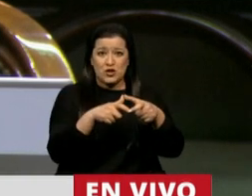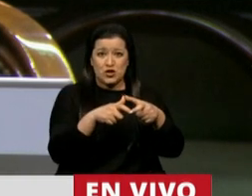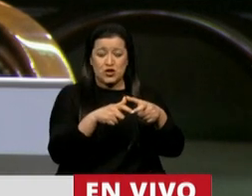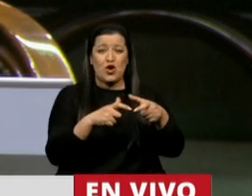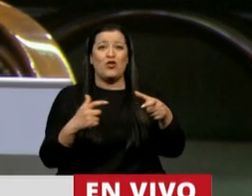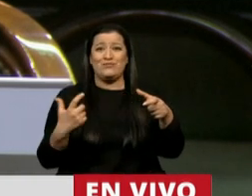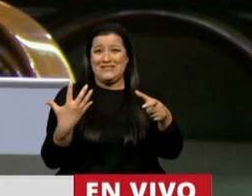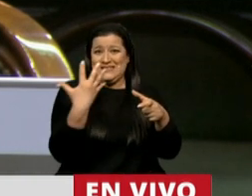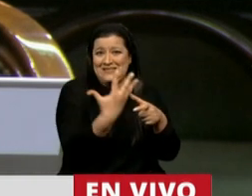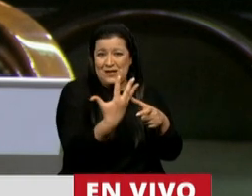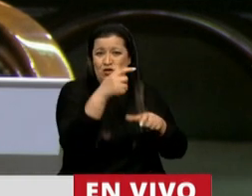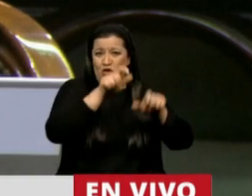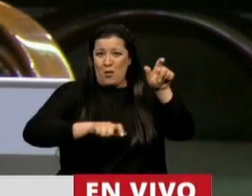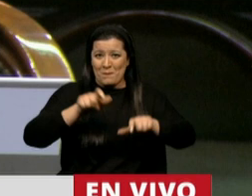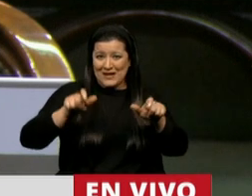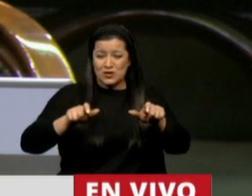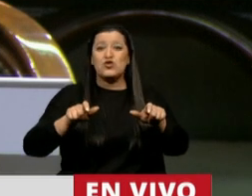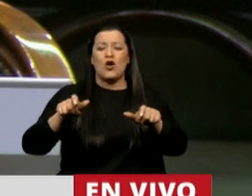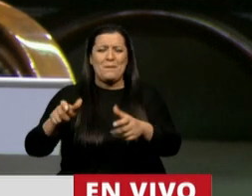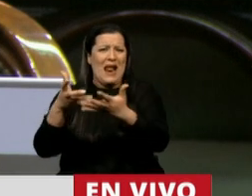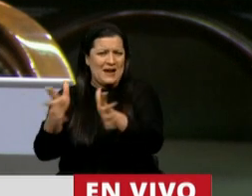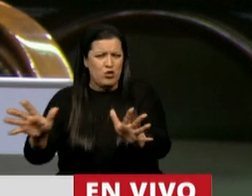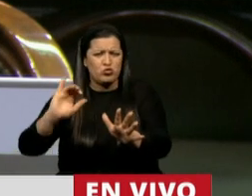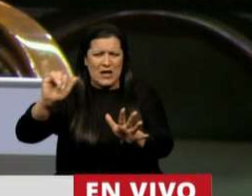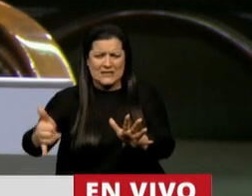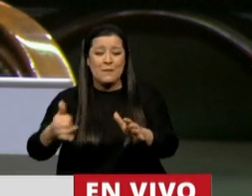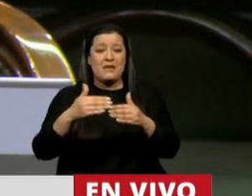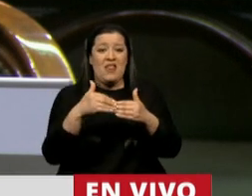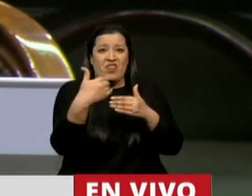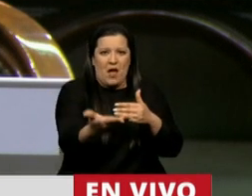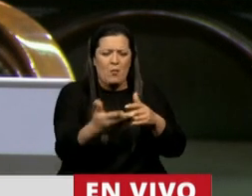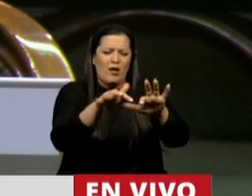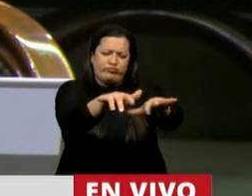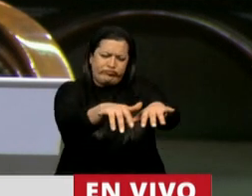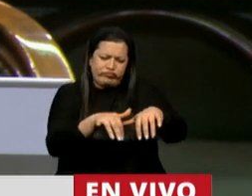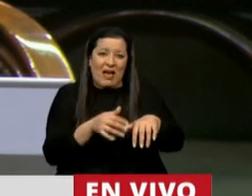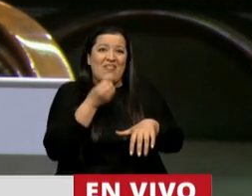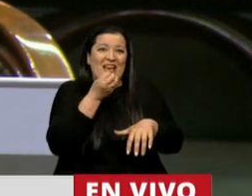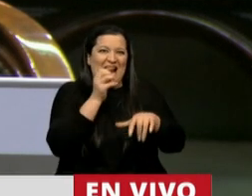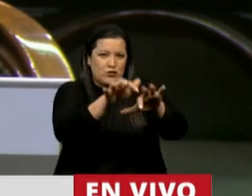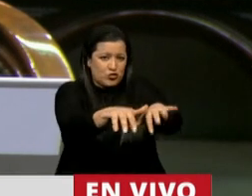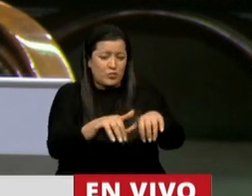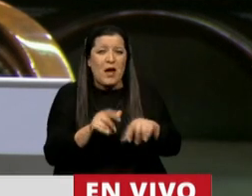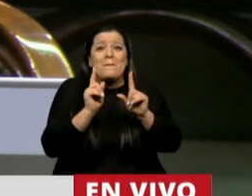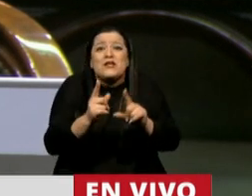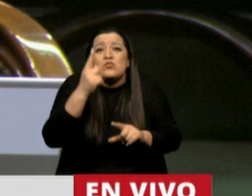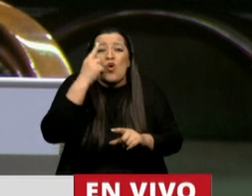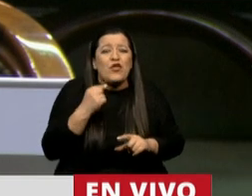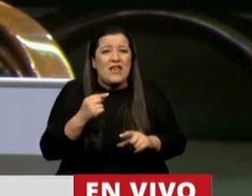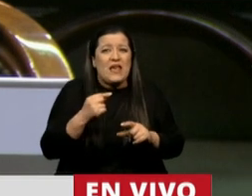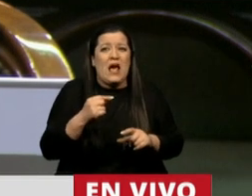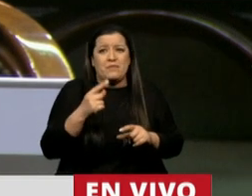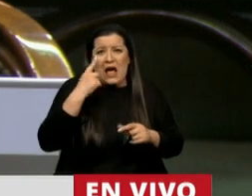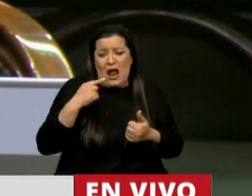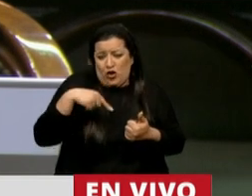exp a la aceptación de una renuncia para que finiquita no en el día que ocurrieron los hechos estamos al